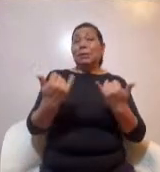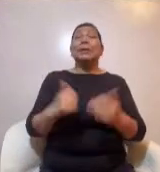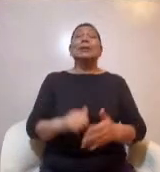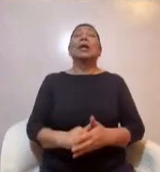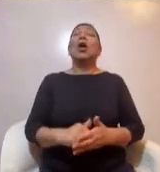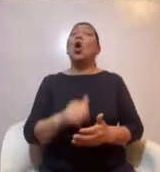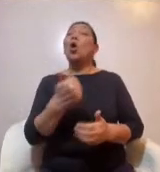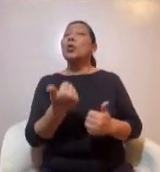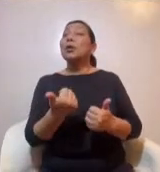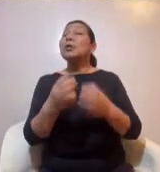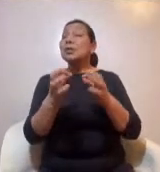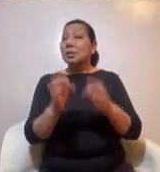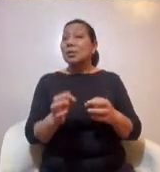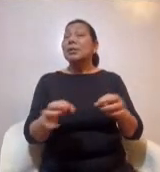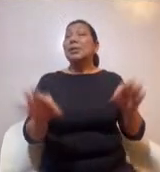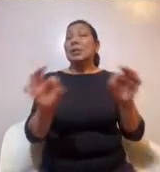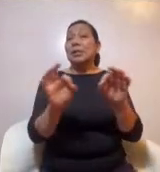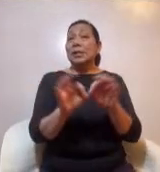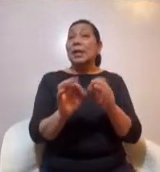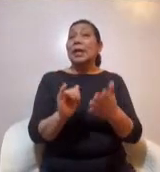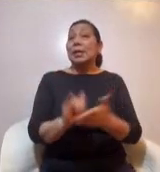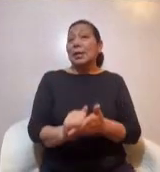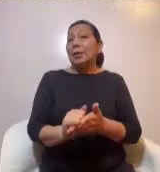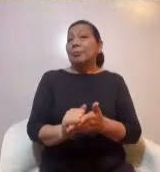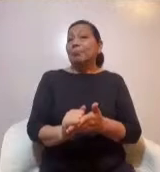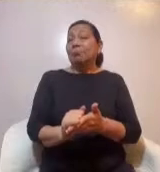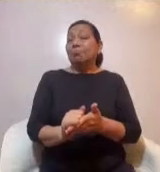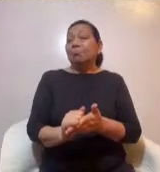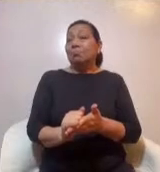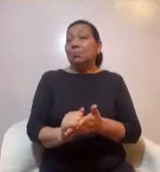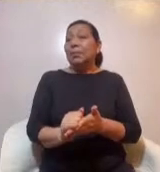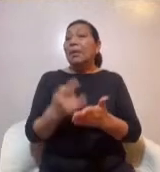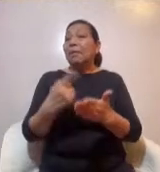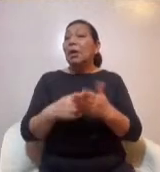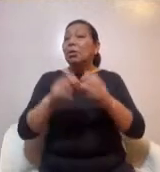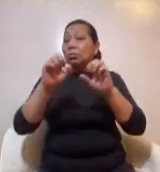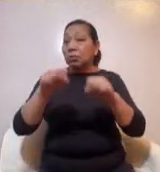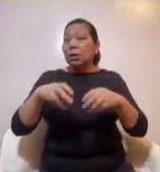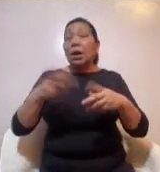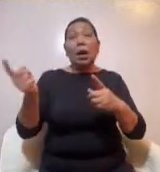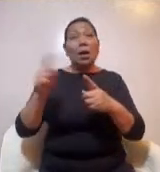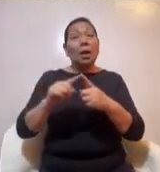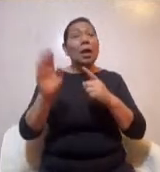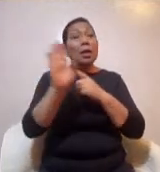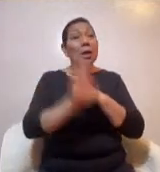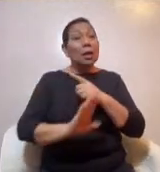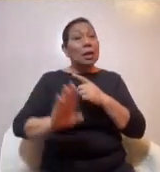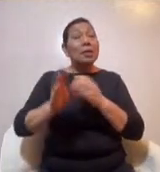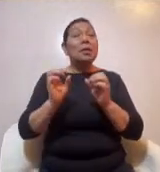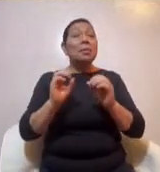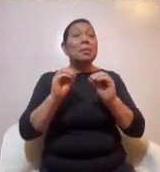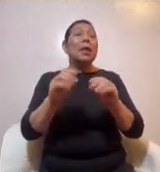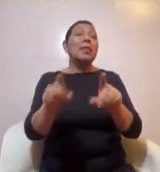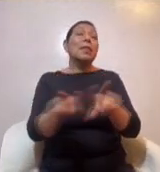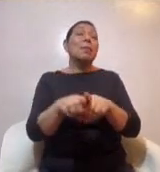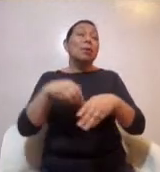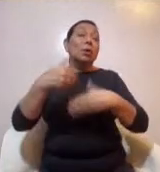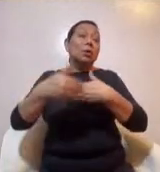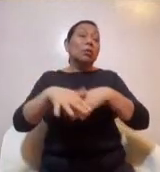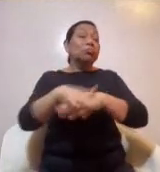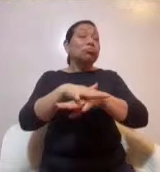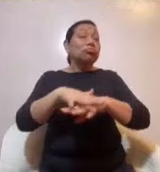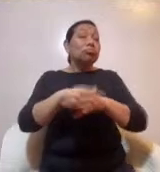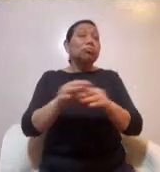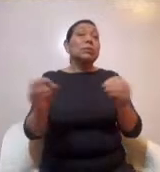lado, otro aspecto que sí destacaría es el hecho de afirmar que las garantías del debido proceso se aplican